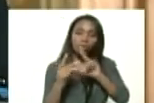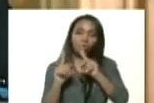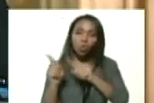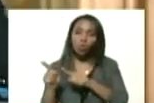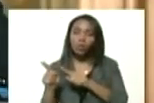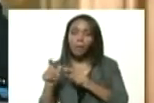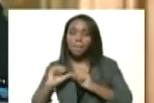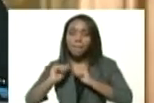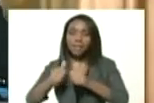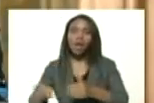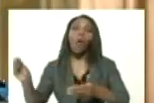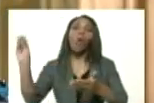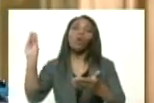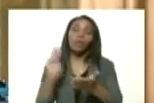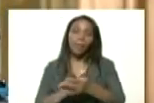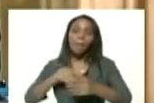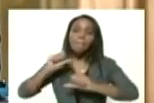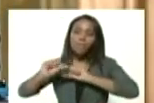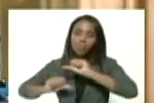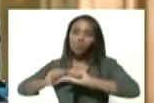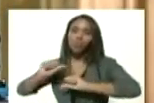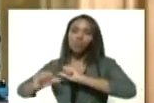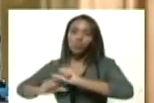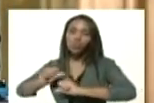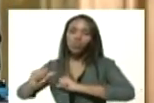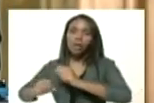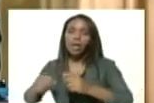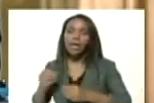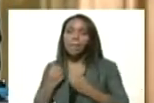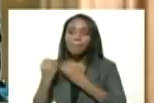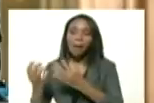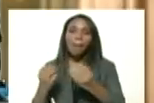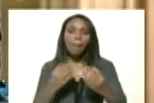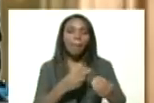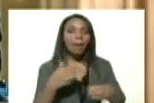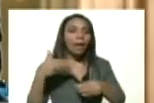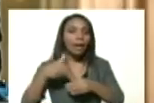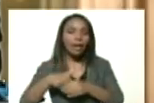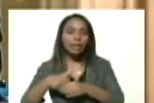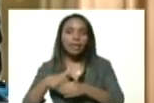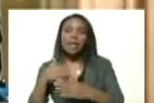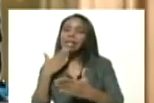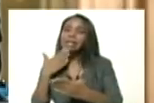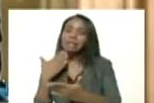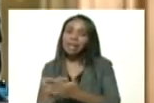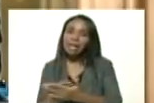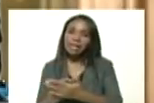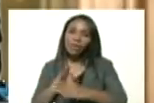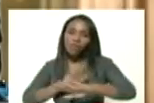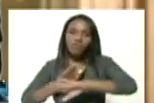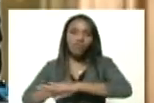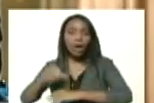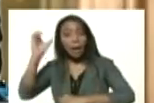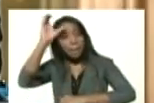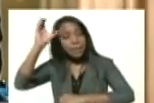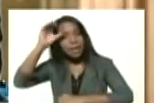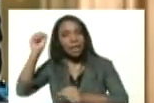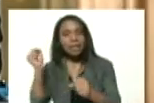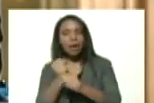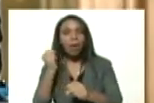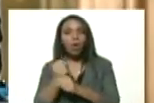y empezar otra vez el proceso de producción y transmisión del gas gracias a la heroicidad y la capacidad de trabajo